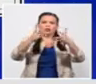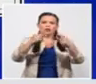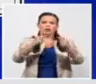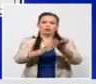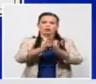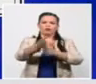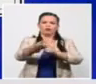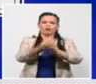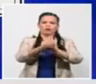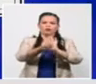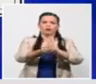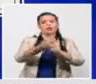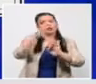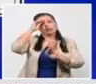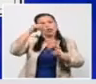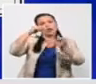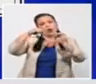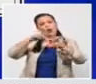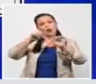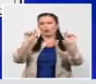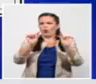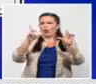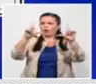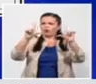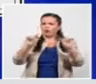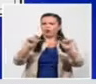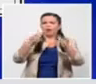discreta disminución, con